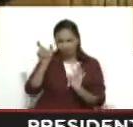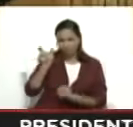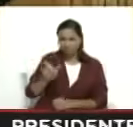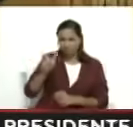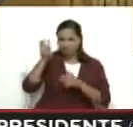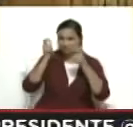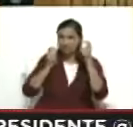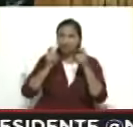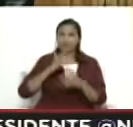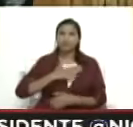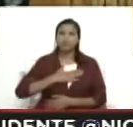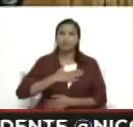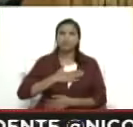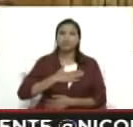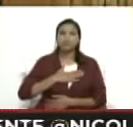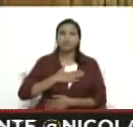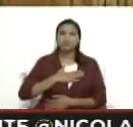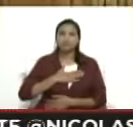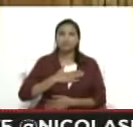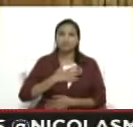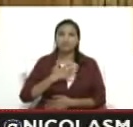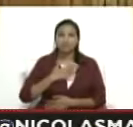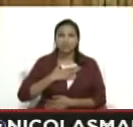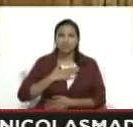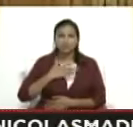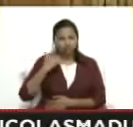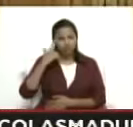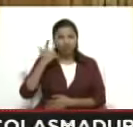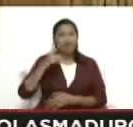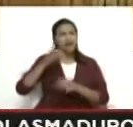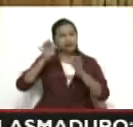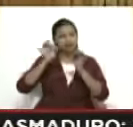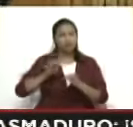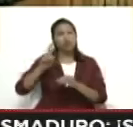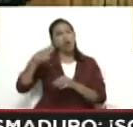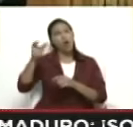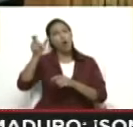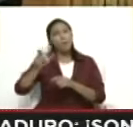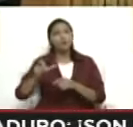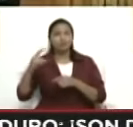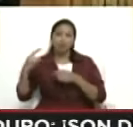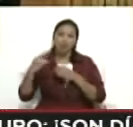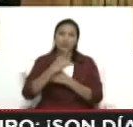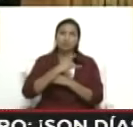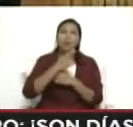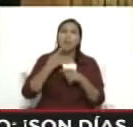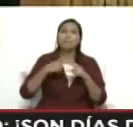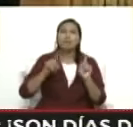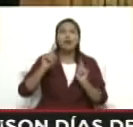Yo estoy seguro que jamás a Dina lo hubiese traicionado en esa situación, pero él decidió un día,